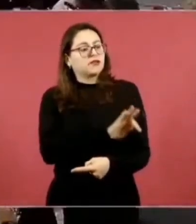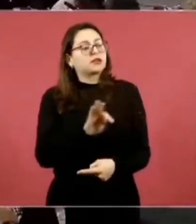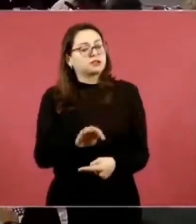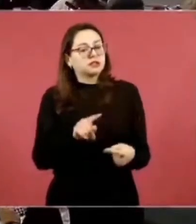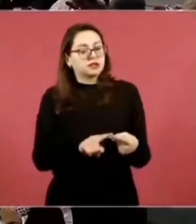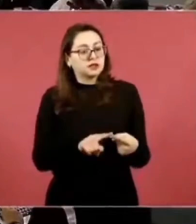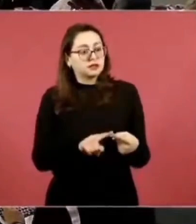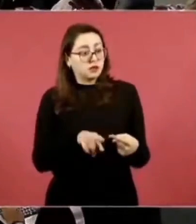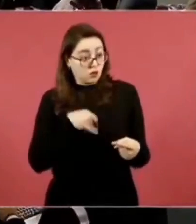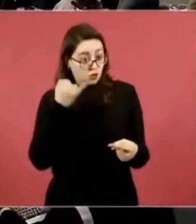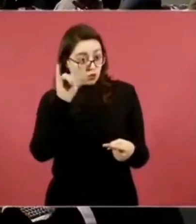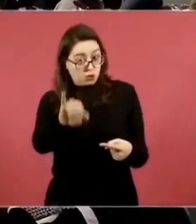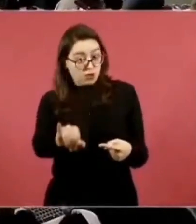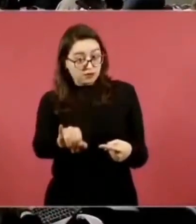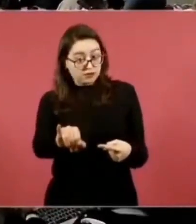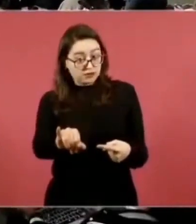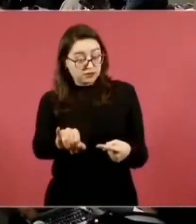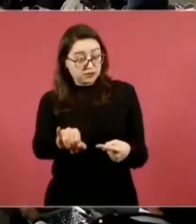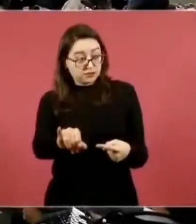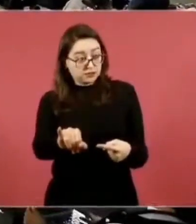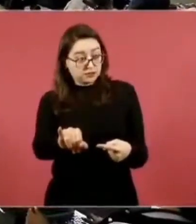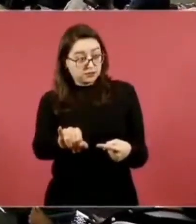que el jueves próximo, ¿qué es?